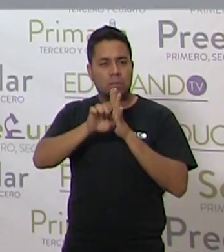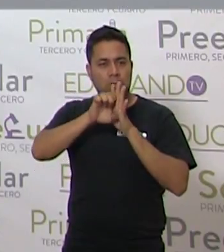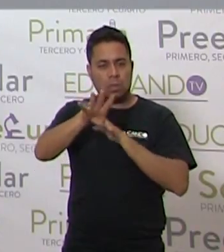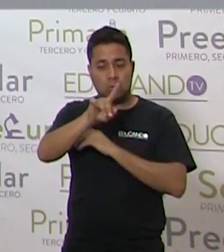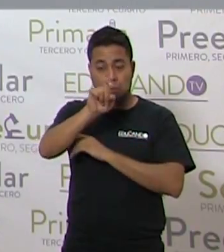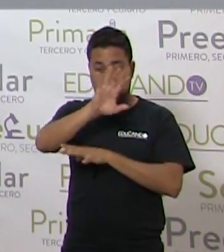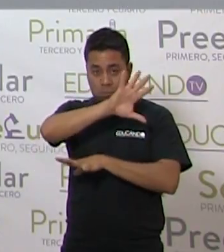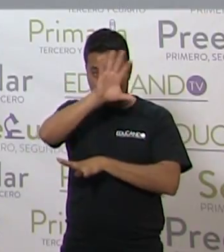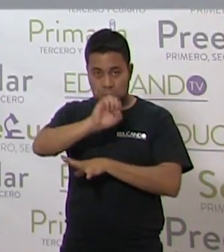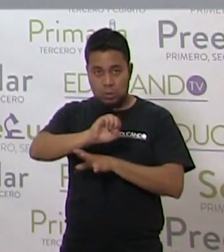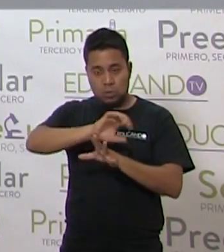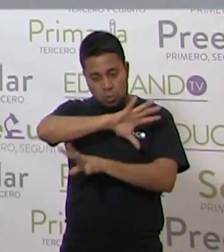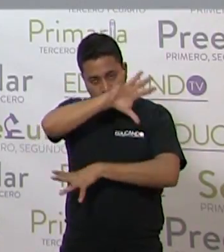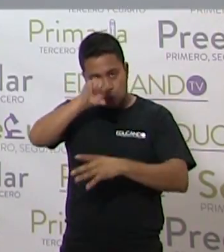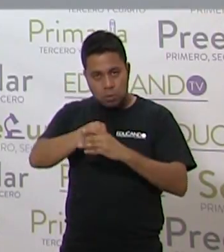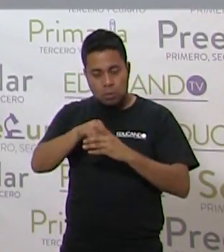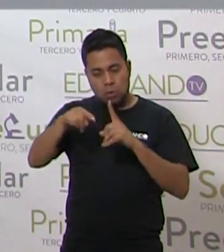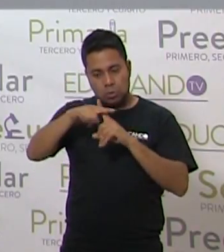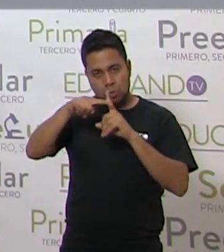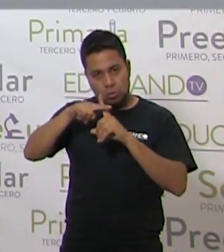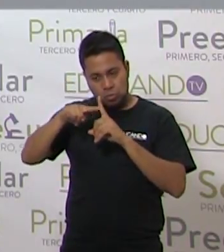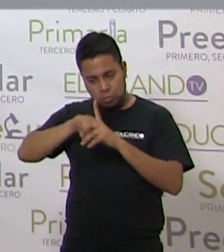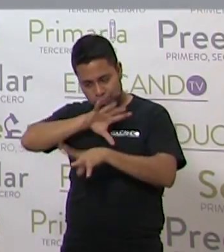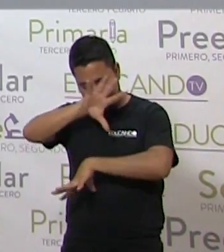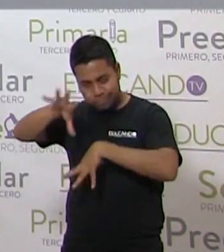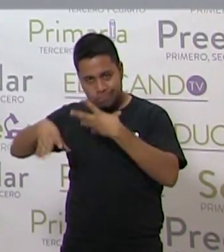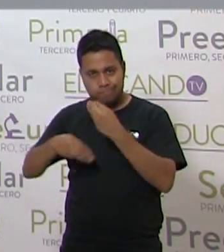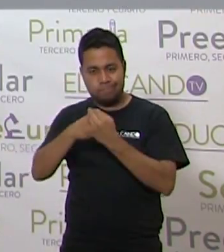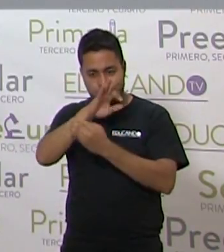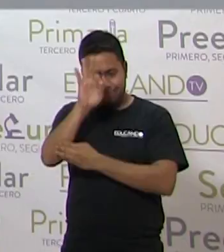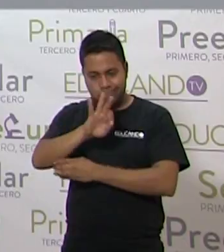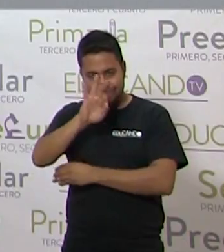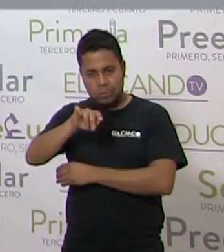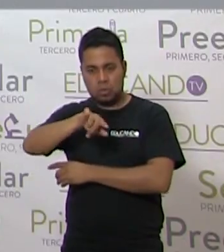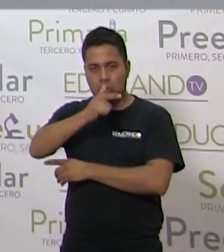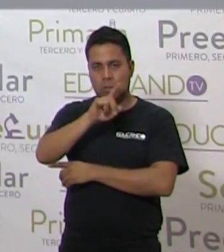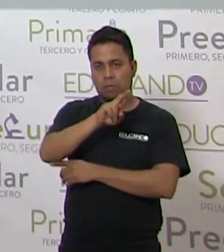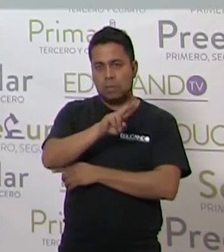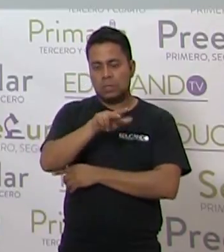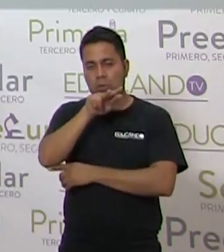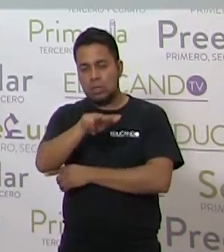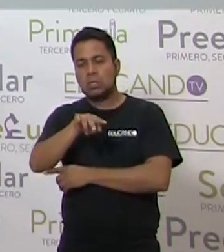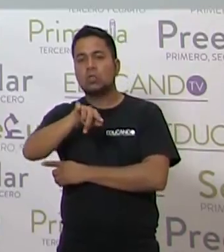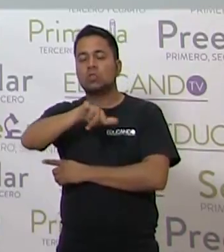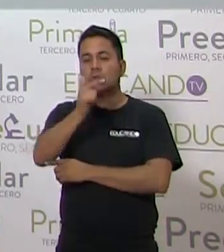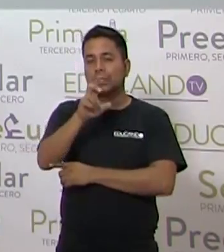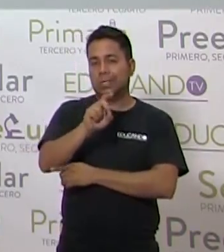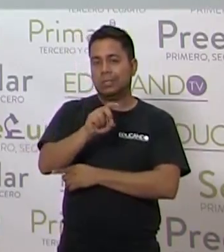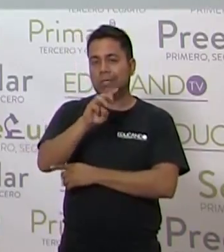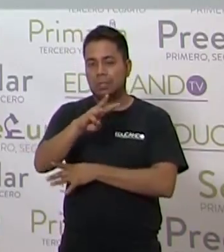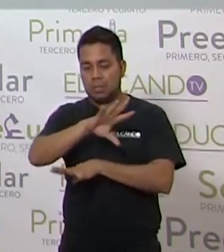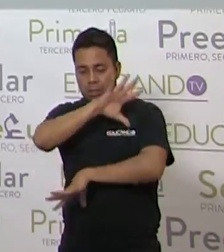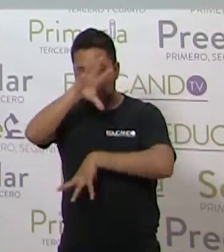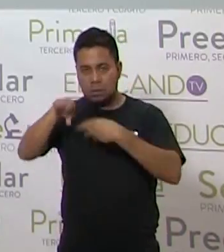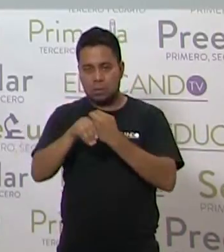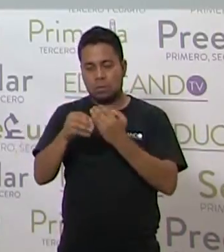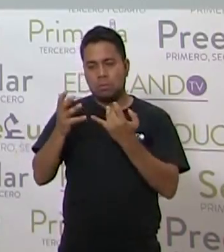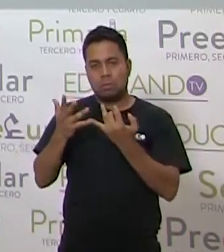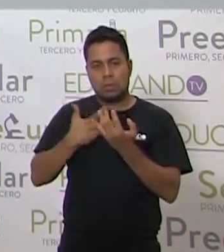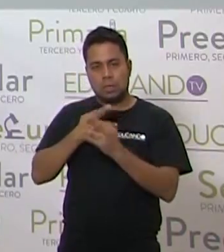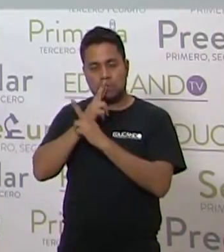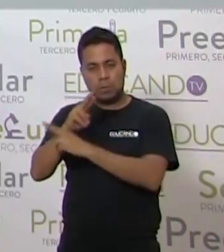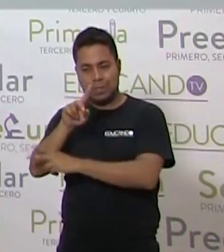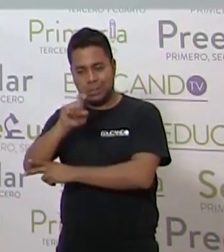un 100% Si sumamos todos estos porcentajes 12 25 18 12 y 33 nos va a salir al